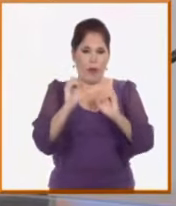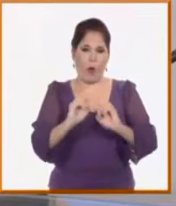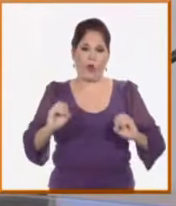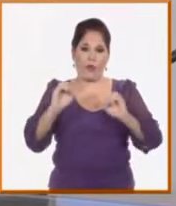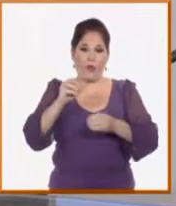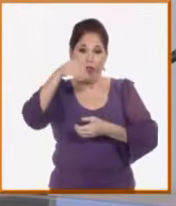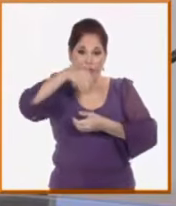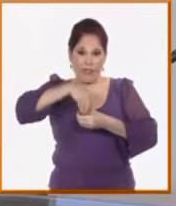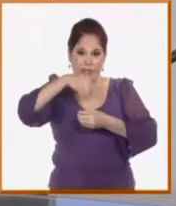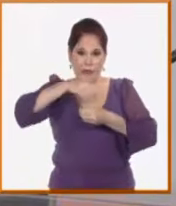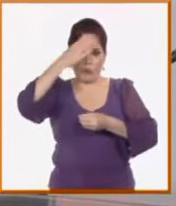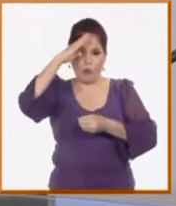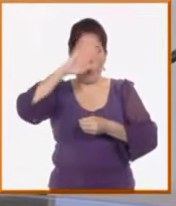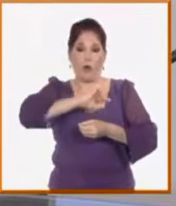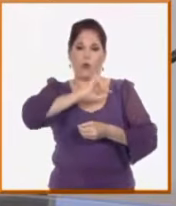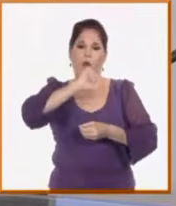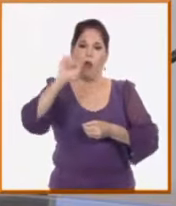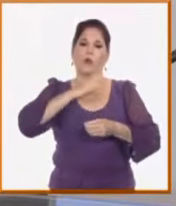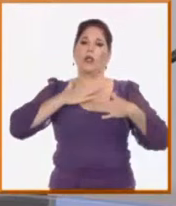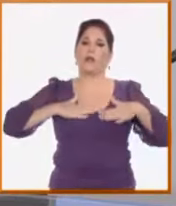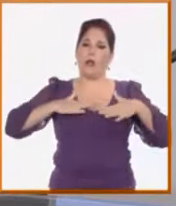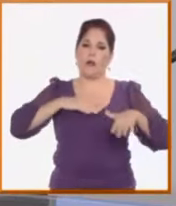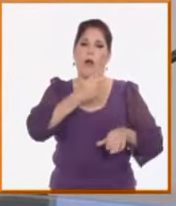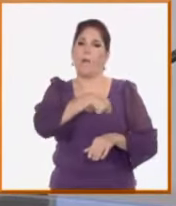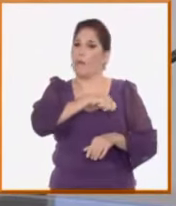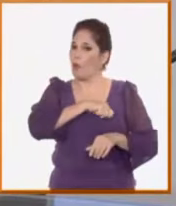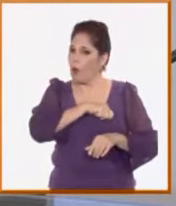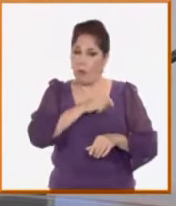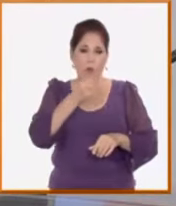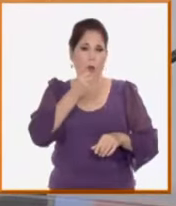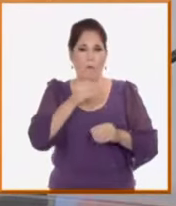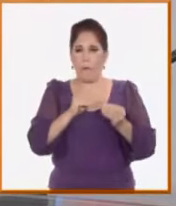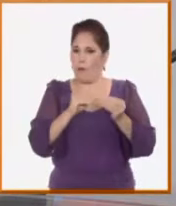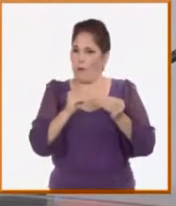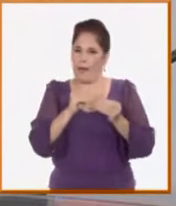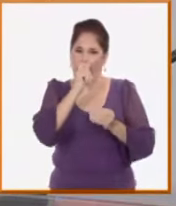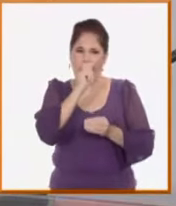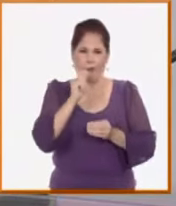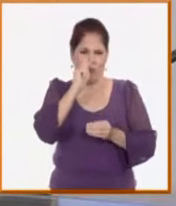interior que hemos logrado y que tanto se merece nuestro pueblo y en particular nuestra juventud